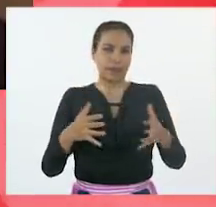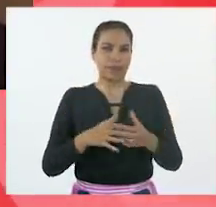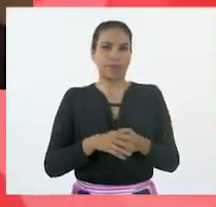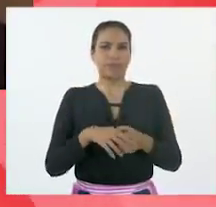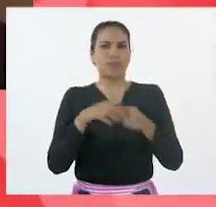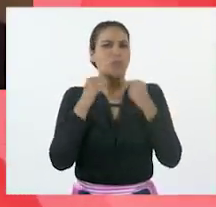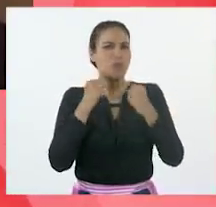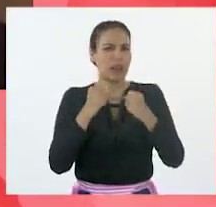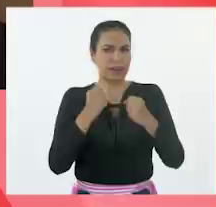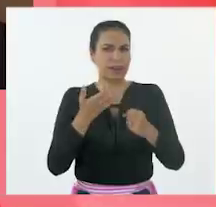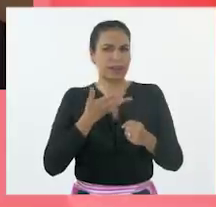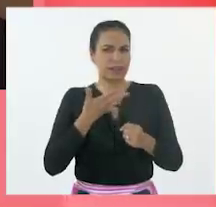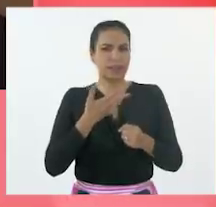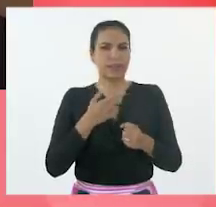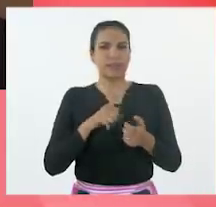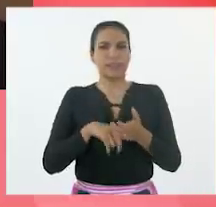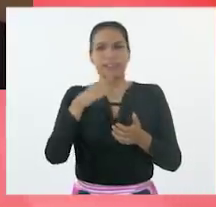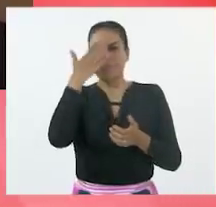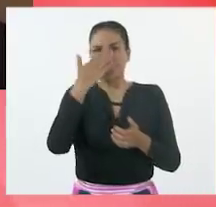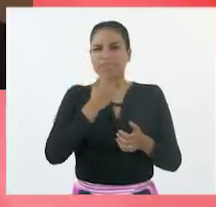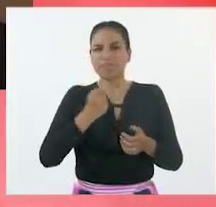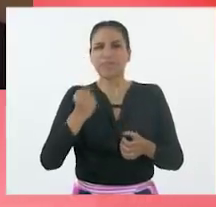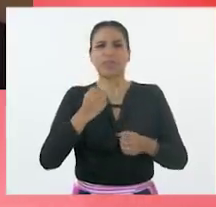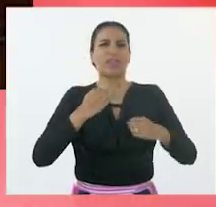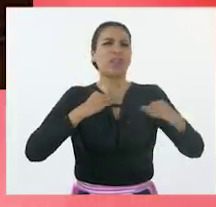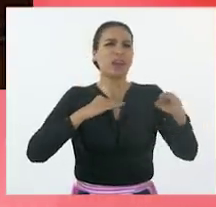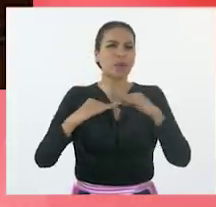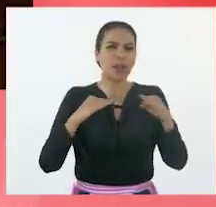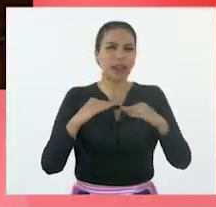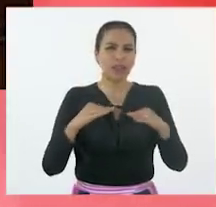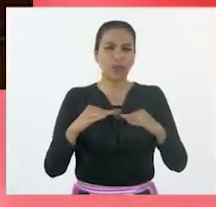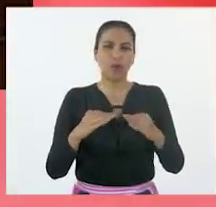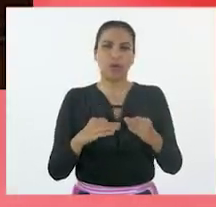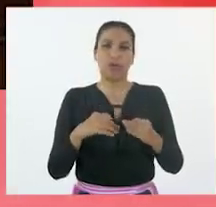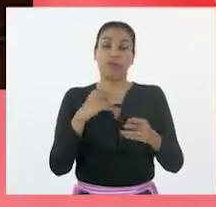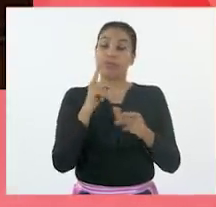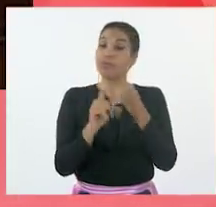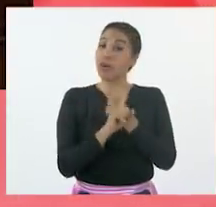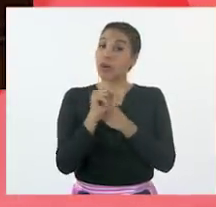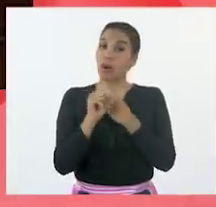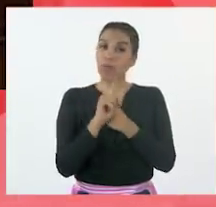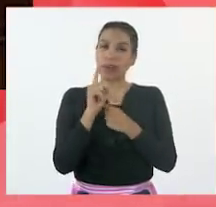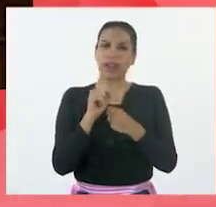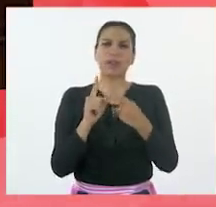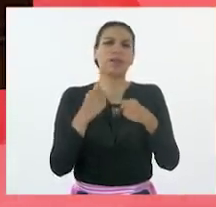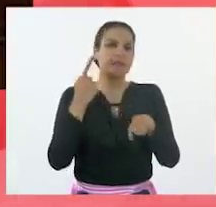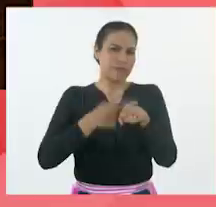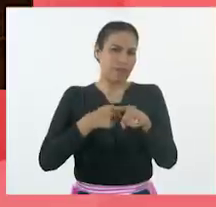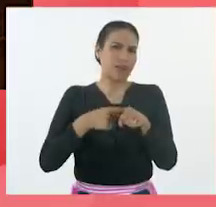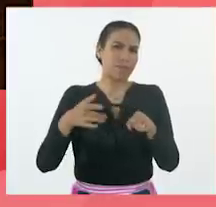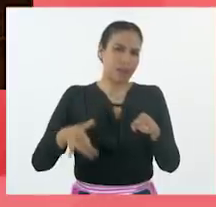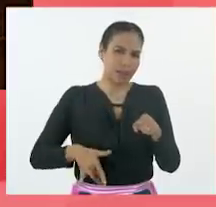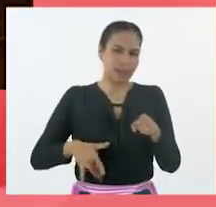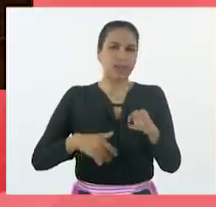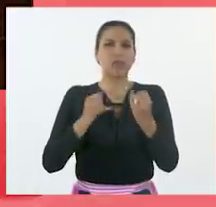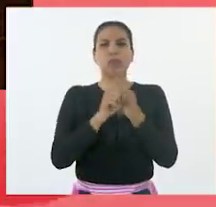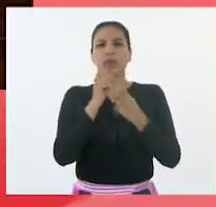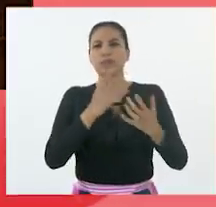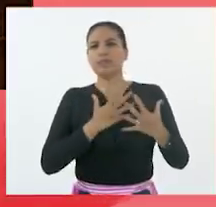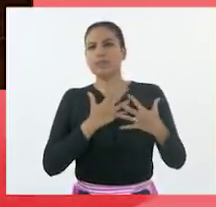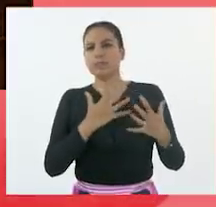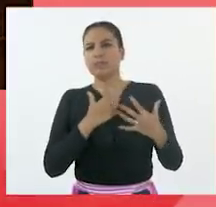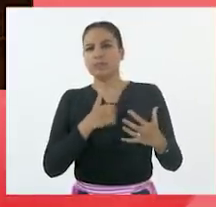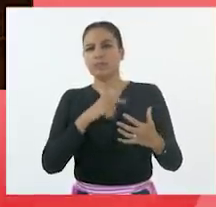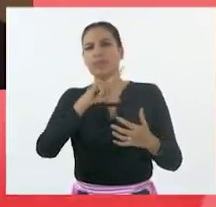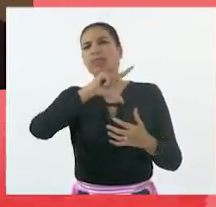tosudo, tenaz, trabajador. Sus problemas del hígado y sus problemas de angina de pecho se